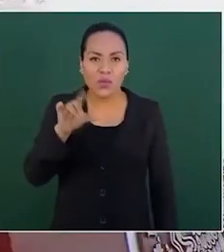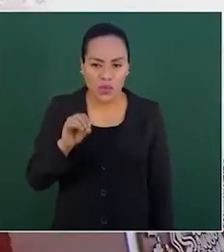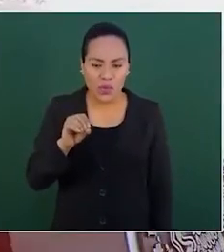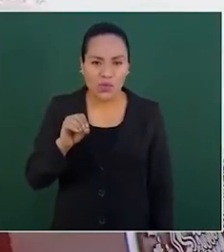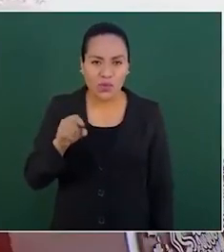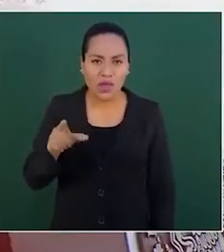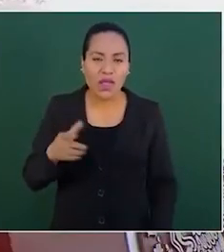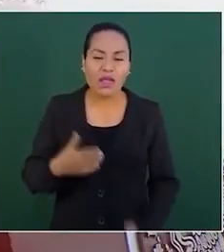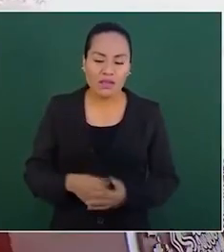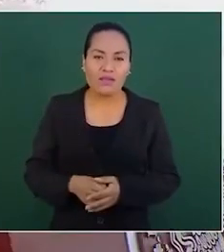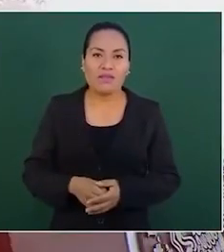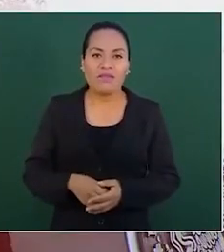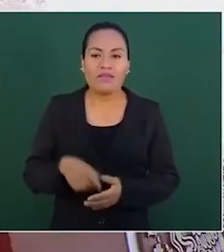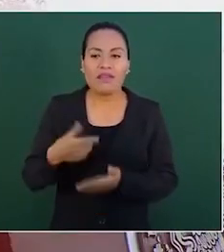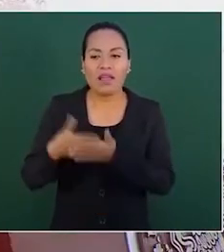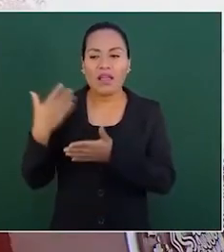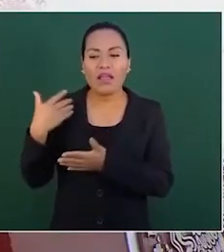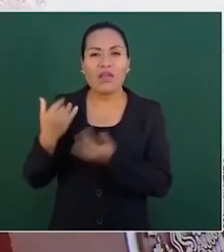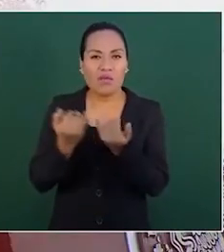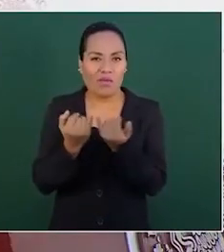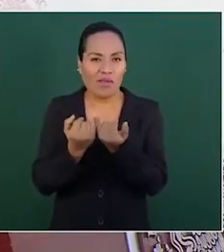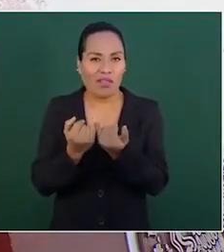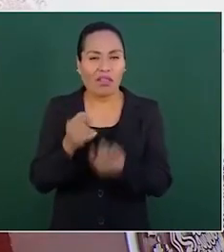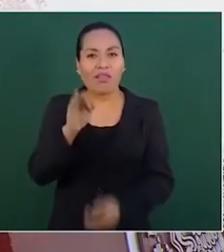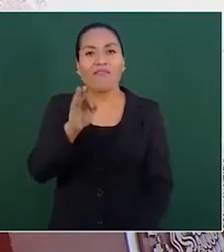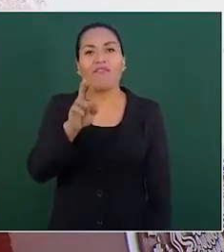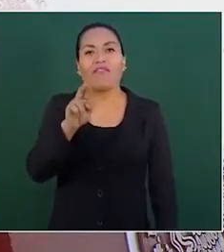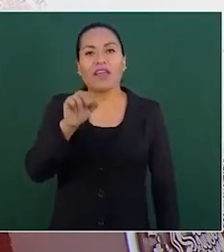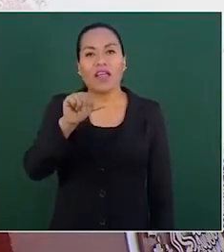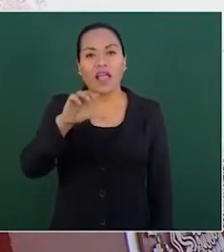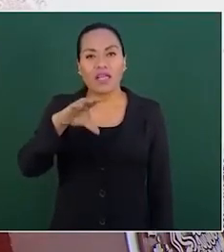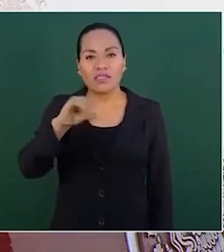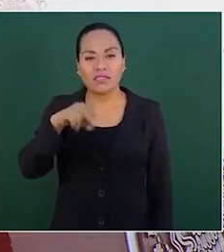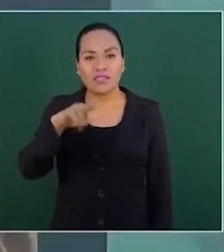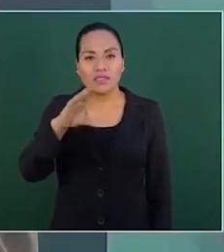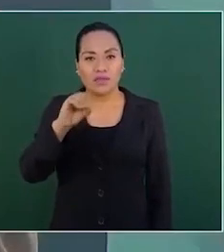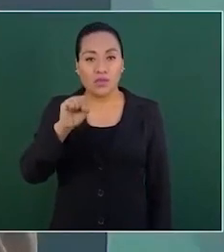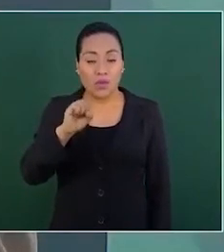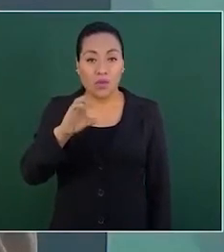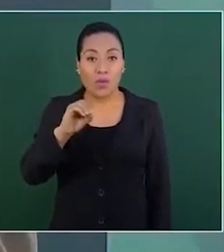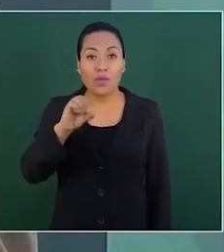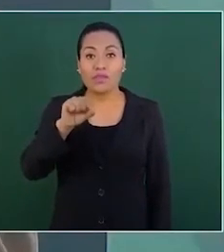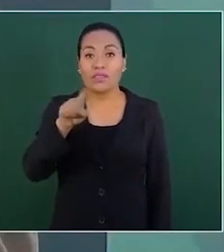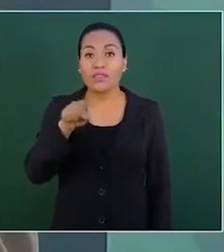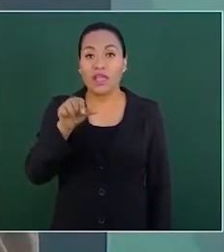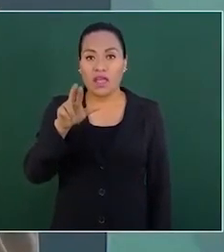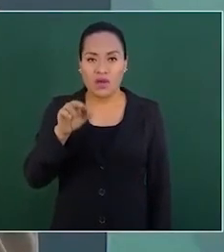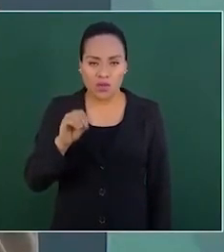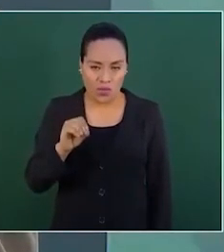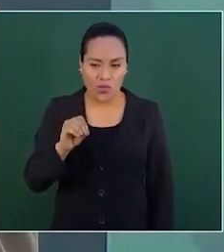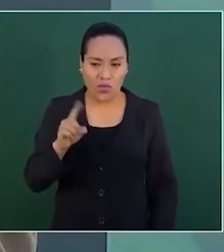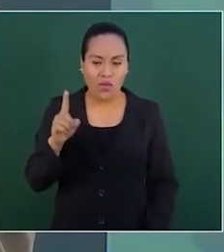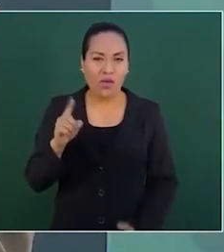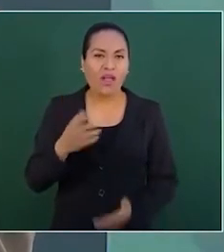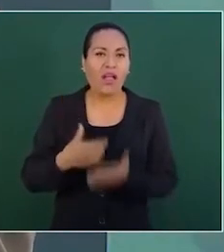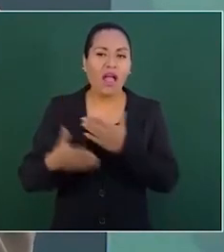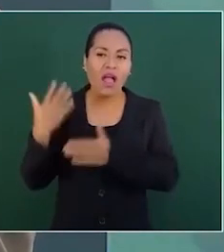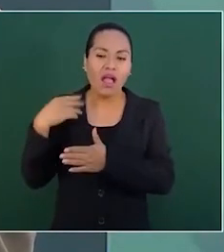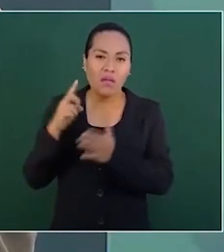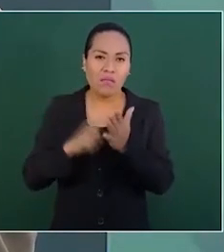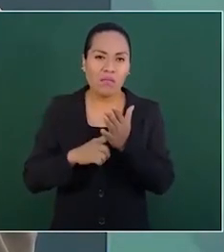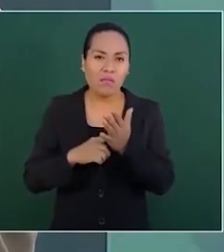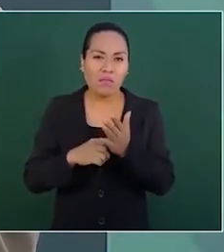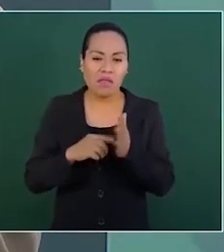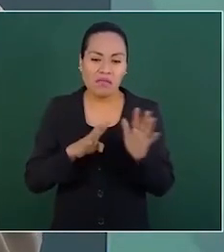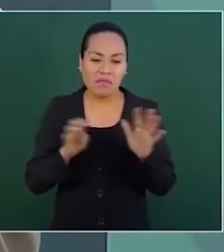del siglo XX, según el finado Carlos